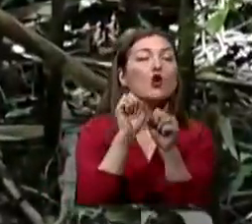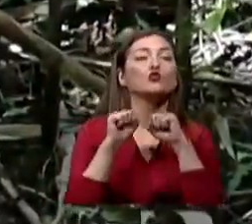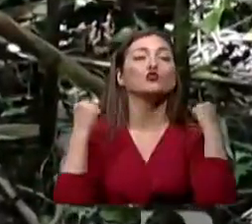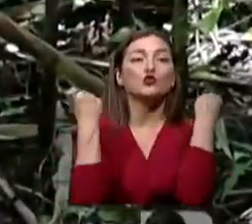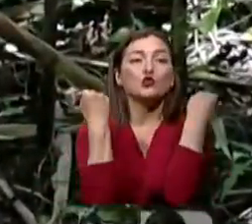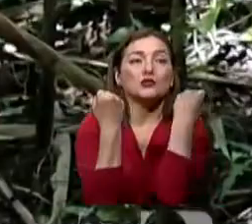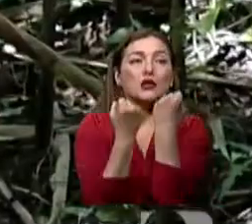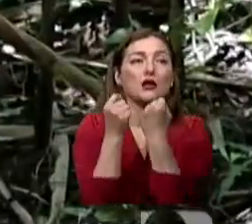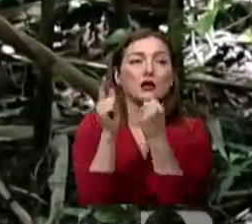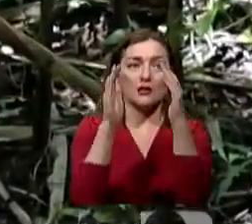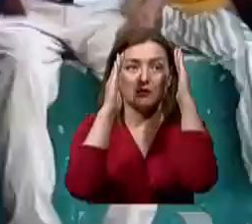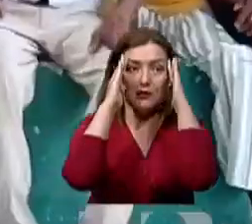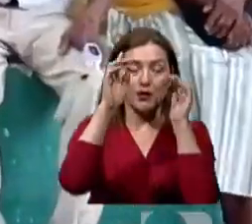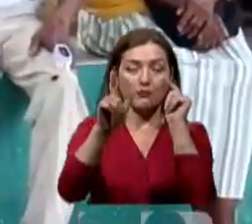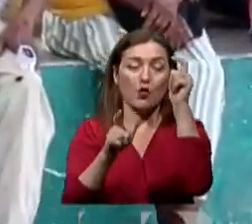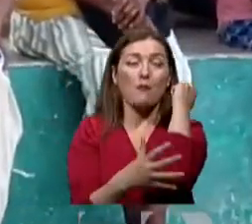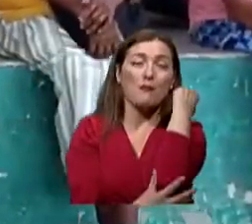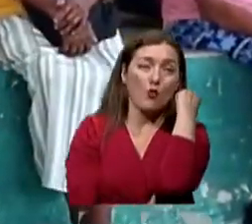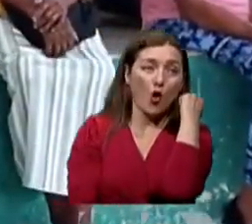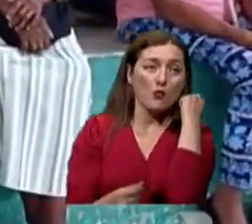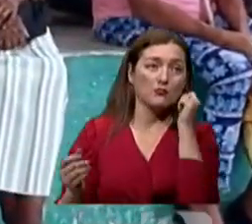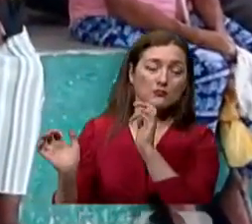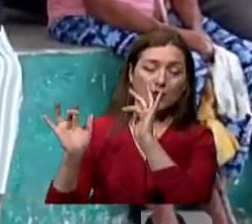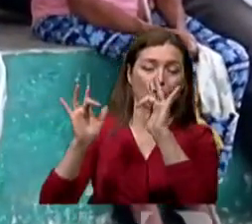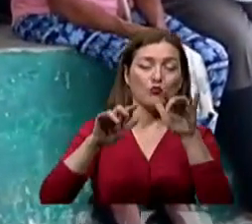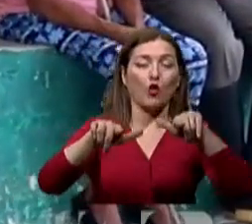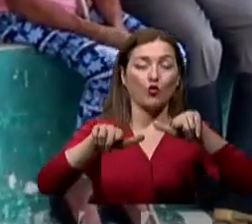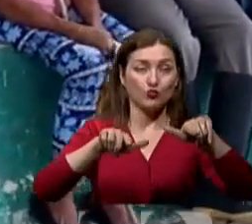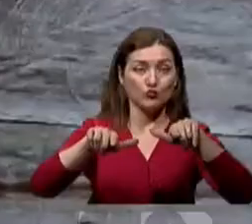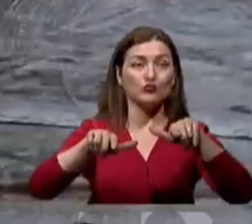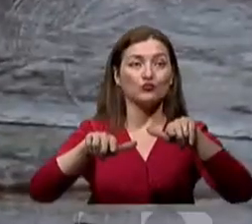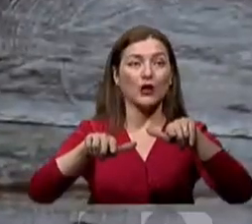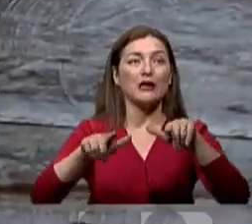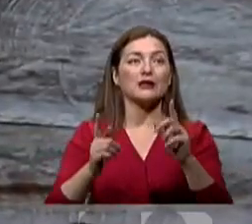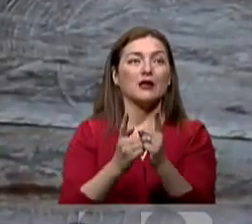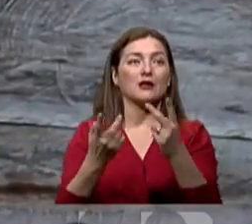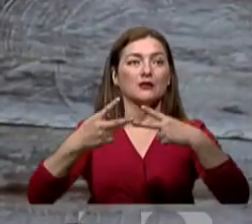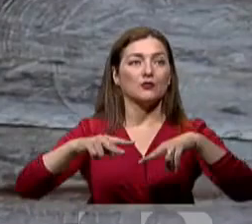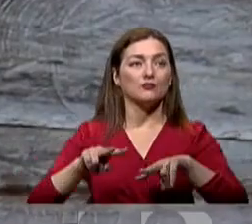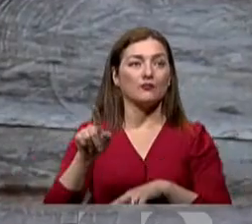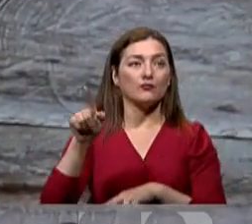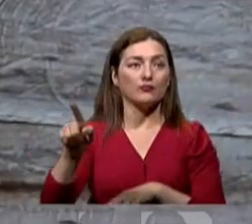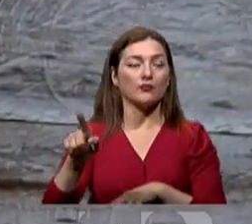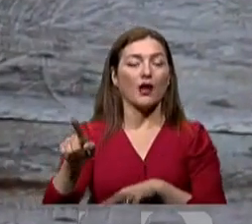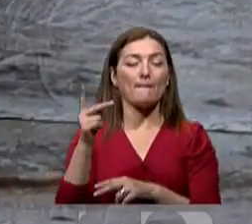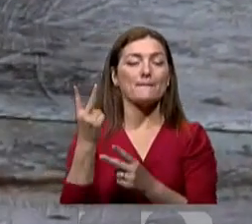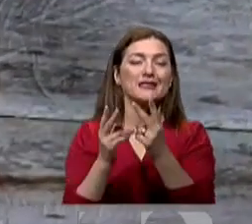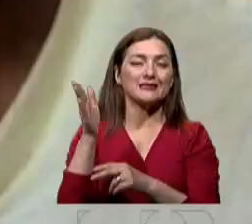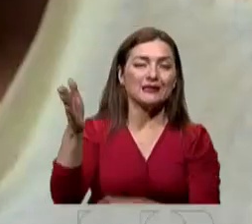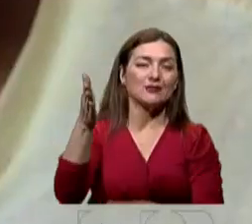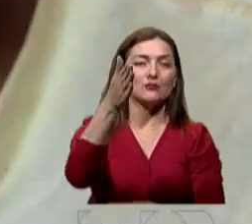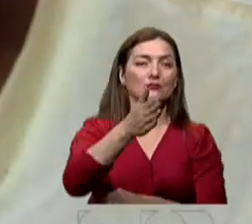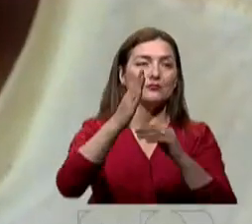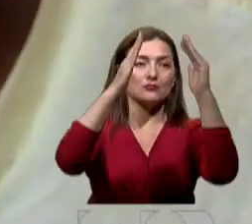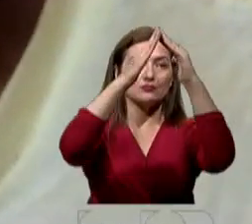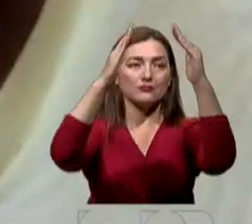sociales no solamente atienden a las personas que se logran reunir en estos puntos de encuentro, sino que también realizan las visitas domiciliarias